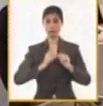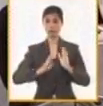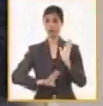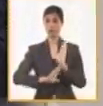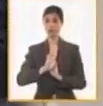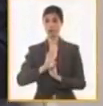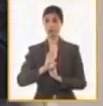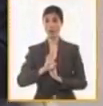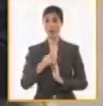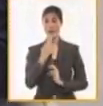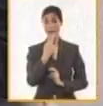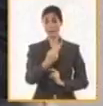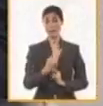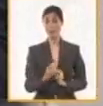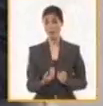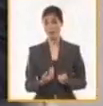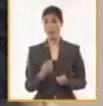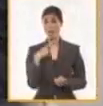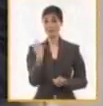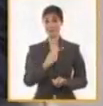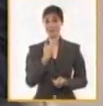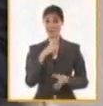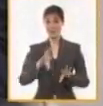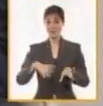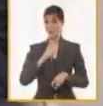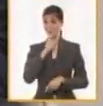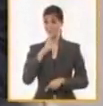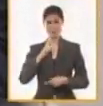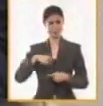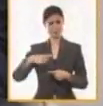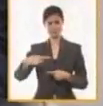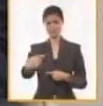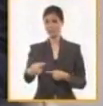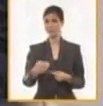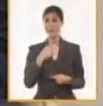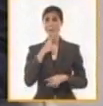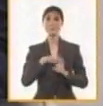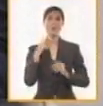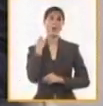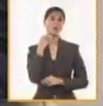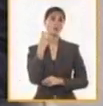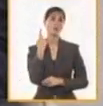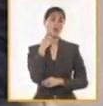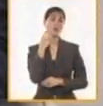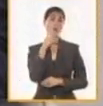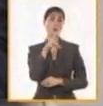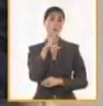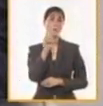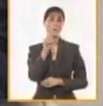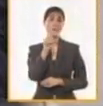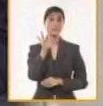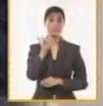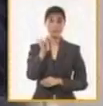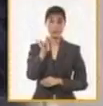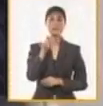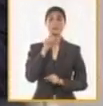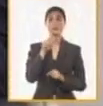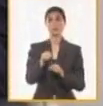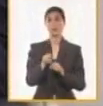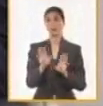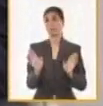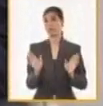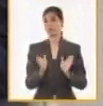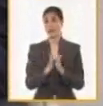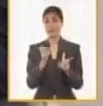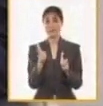nosotros vivimos ese evento. Lo vivimos en las elecciones legislativas del año 2015, donde la oposición obtuvo la